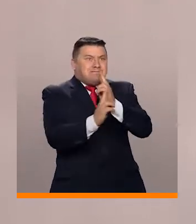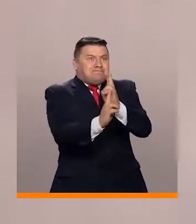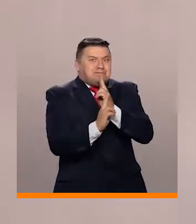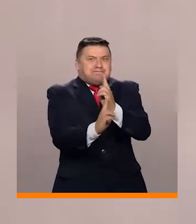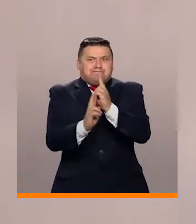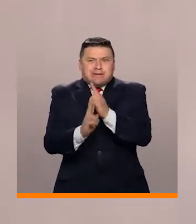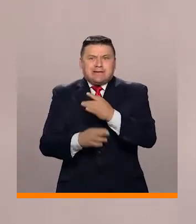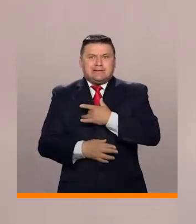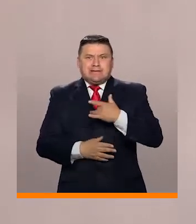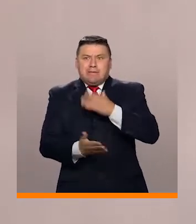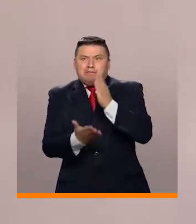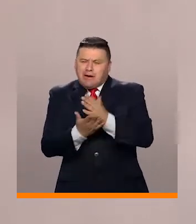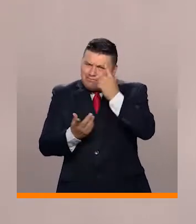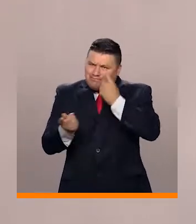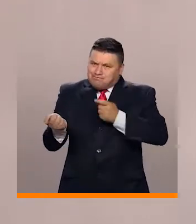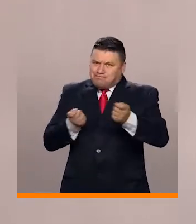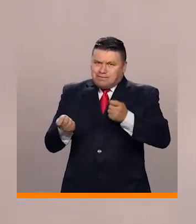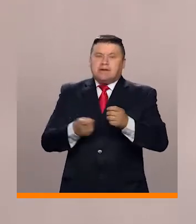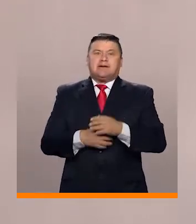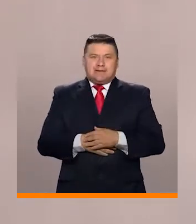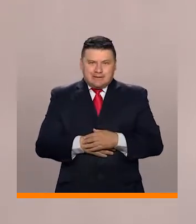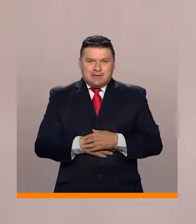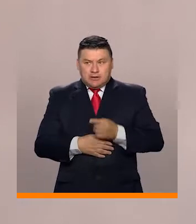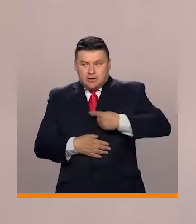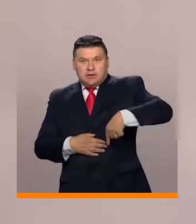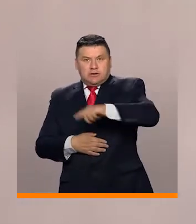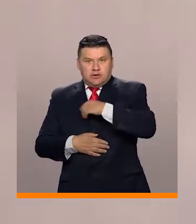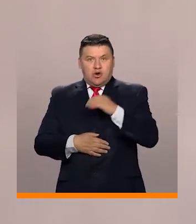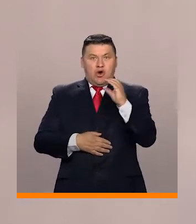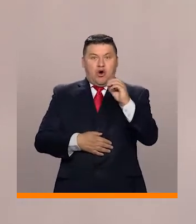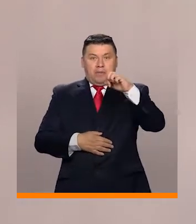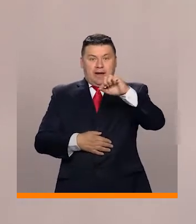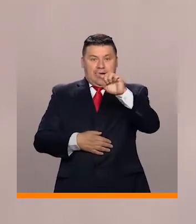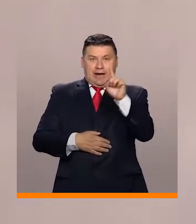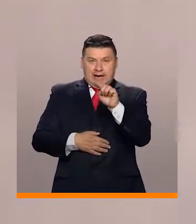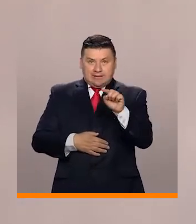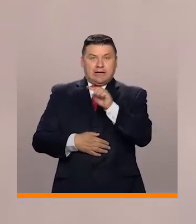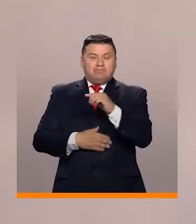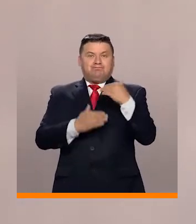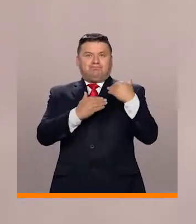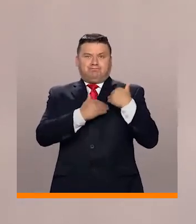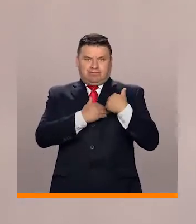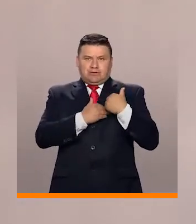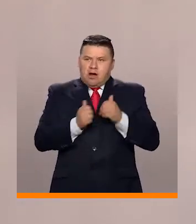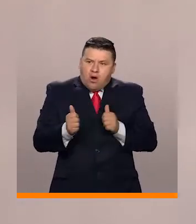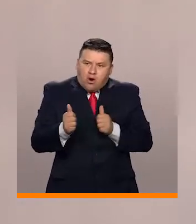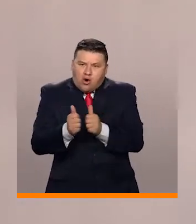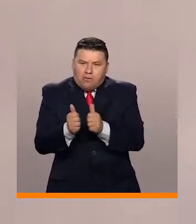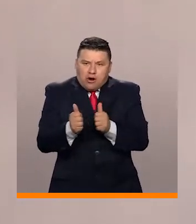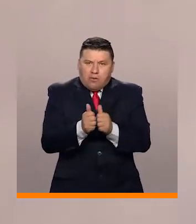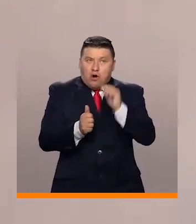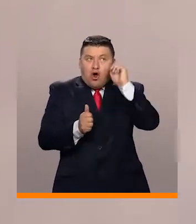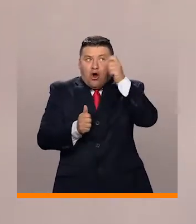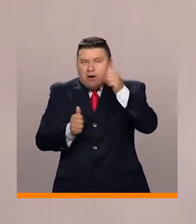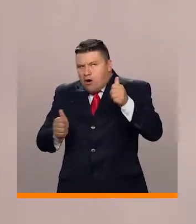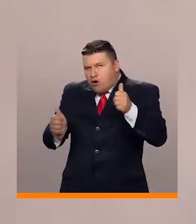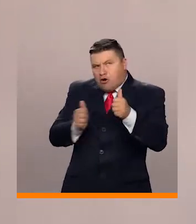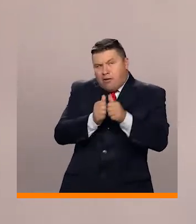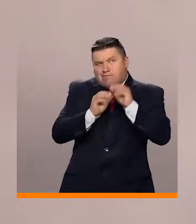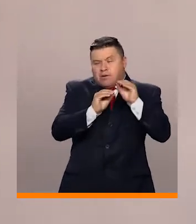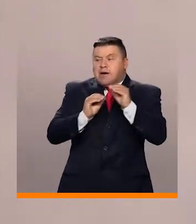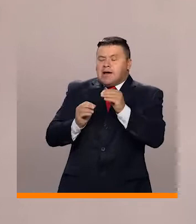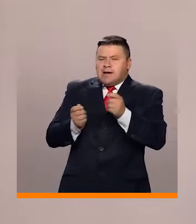a los desafíos de la salud pública mundial. Nosotros, como OPS, OMS, estamos acompañando al Gobierno